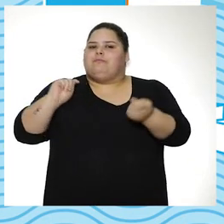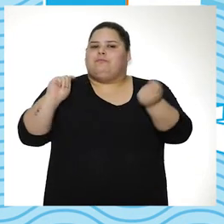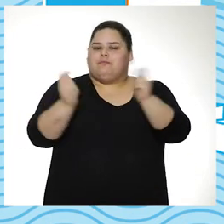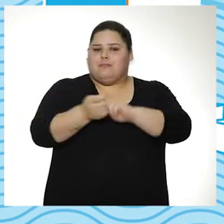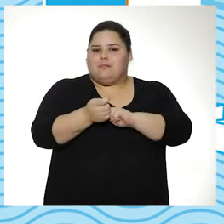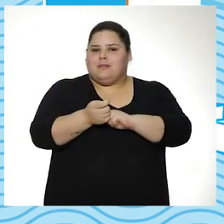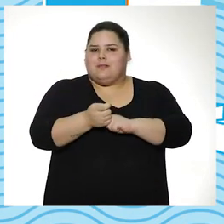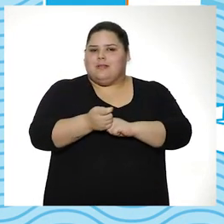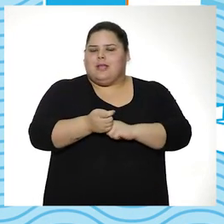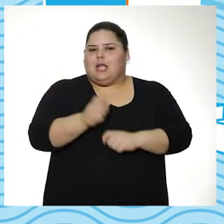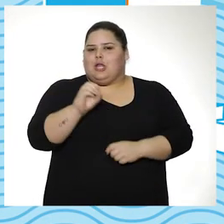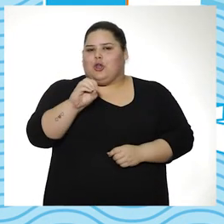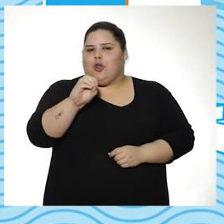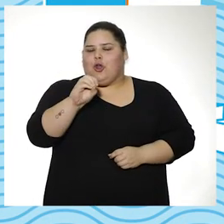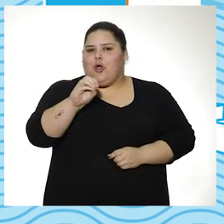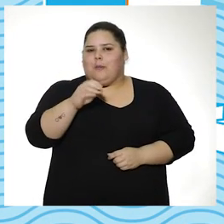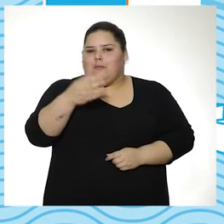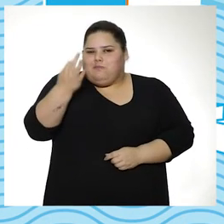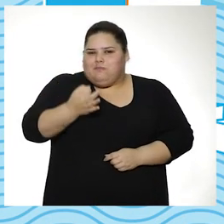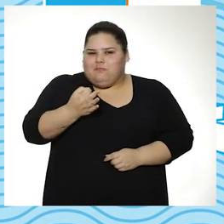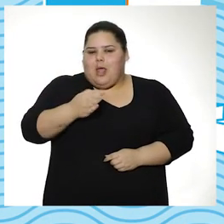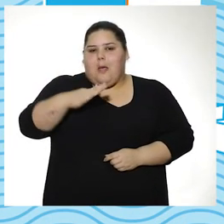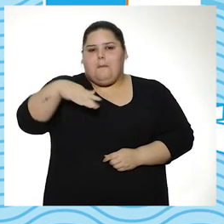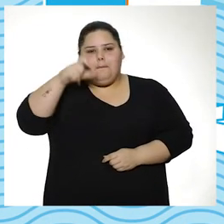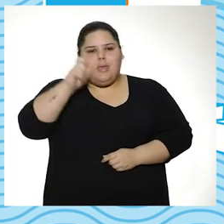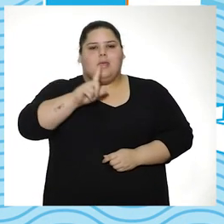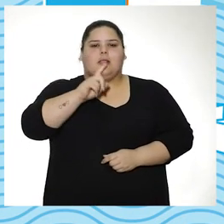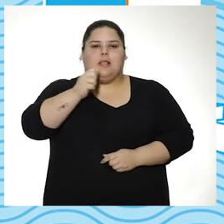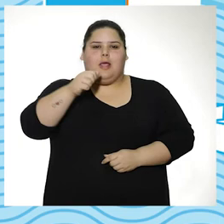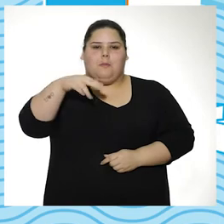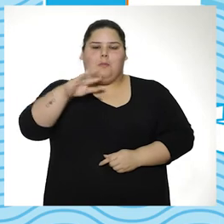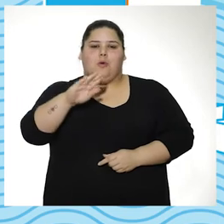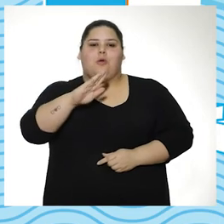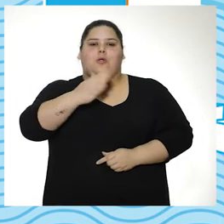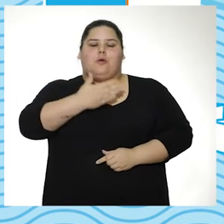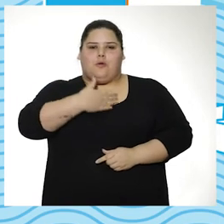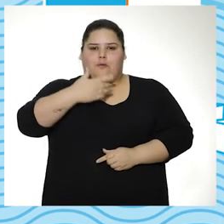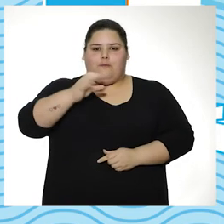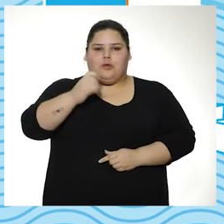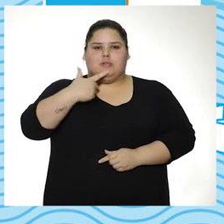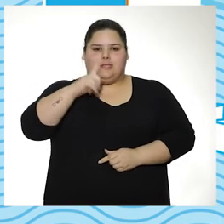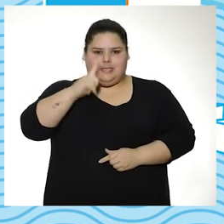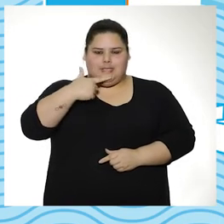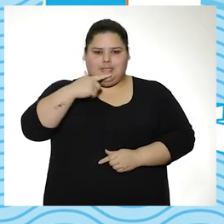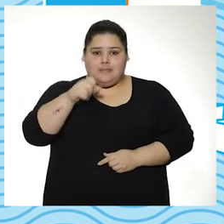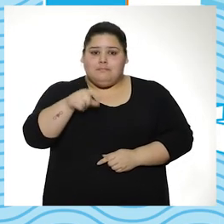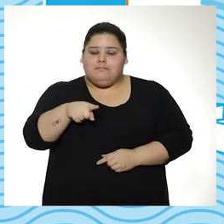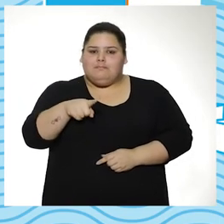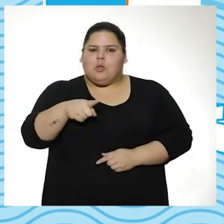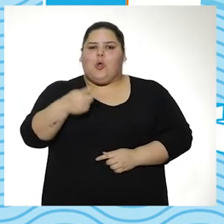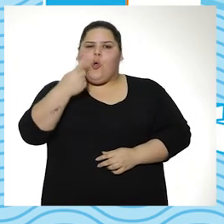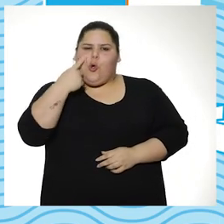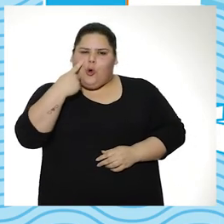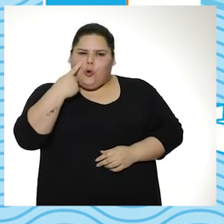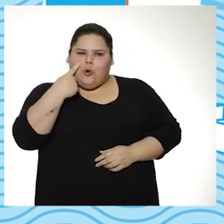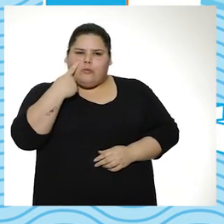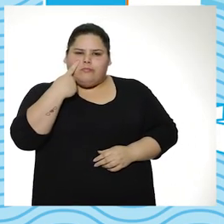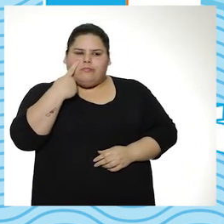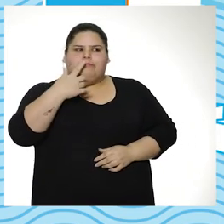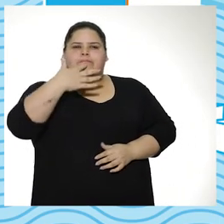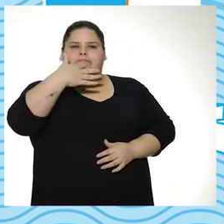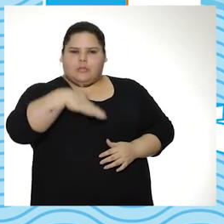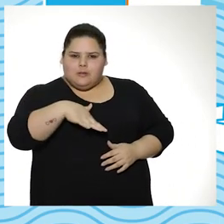de la transformación, que también se conoce como metamorfosis.